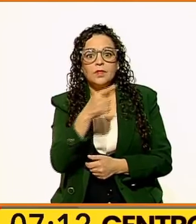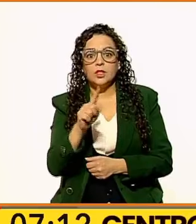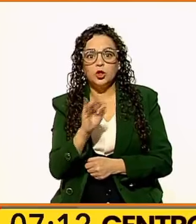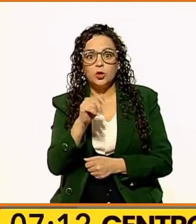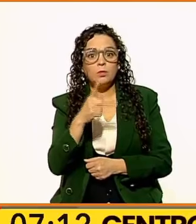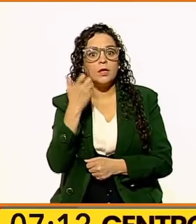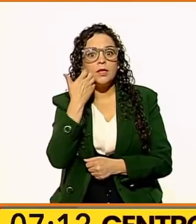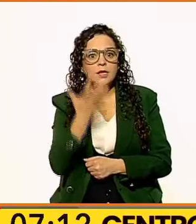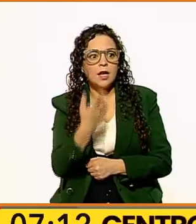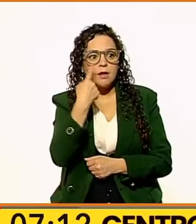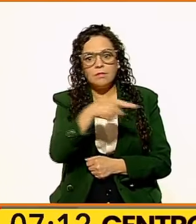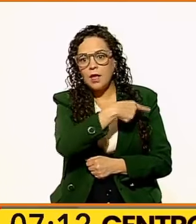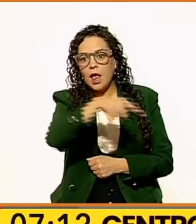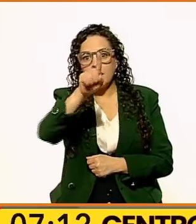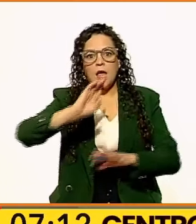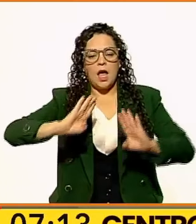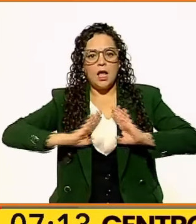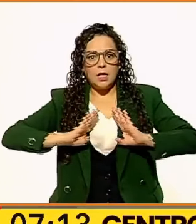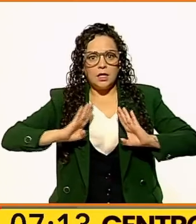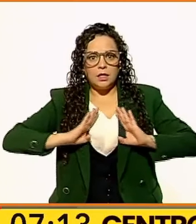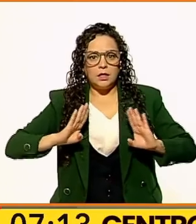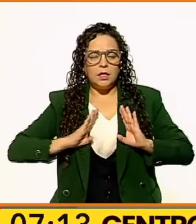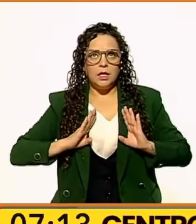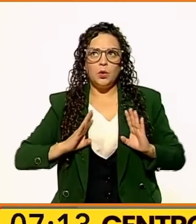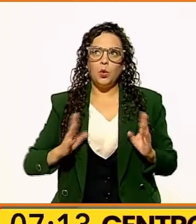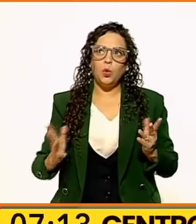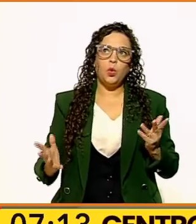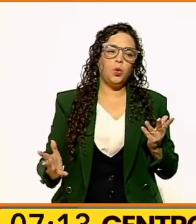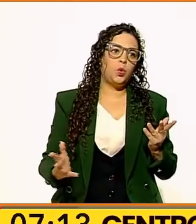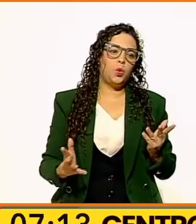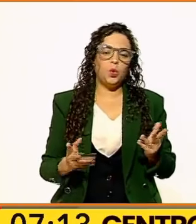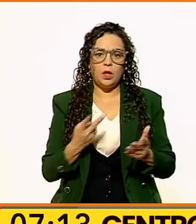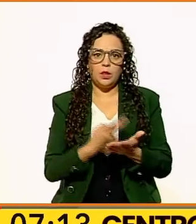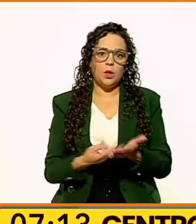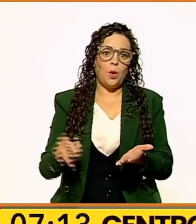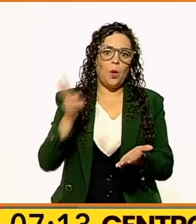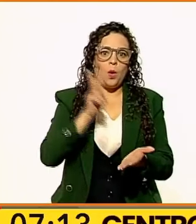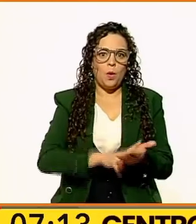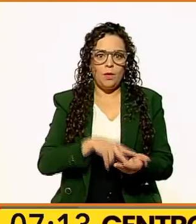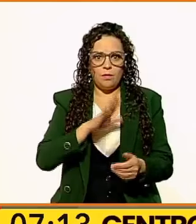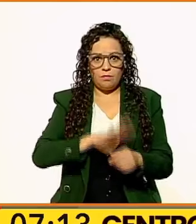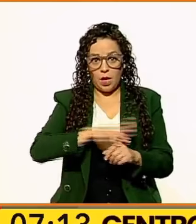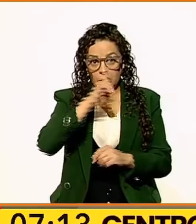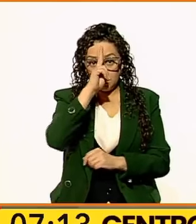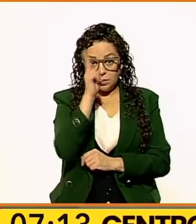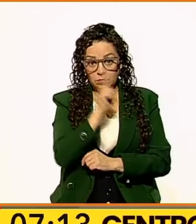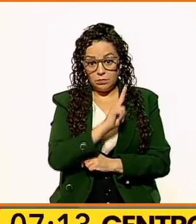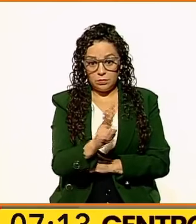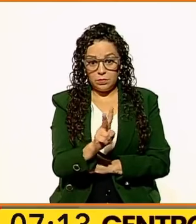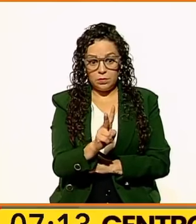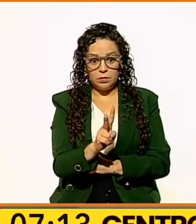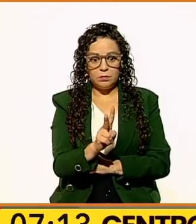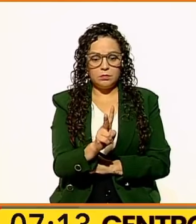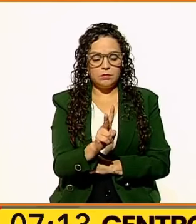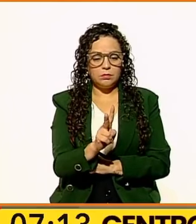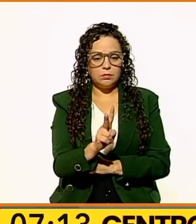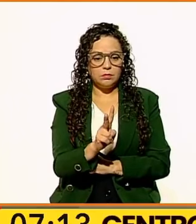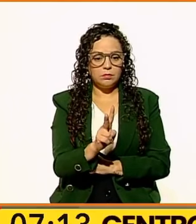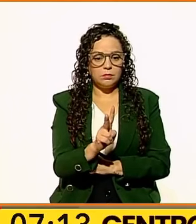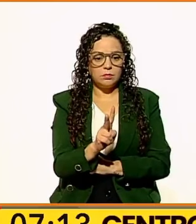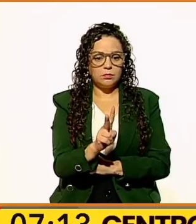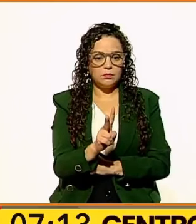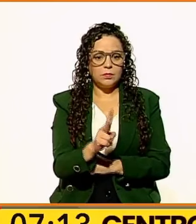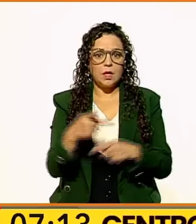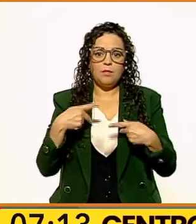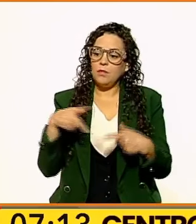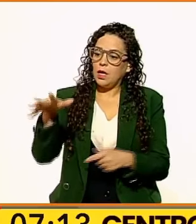al ejército, además de estas movilizaciones sociales, también tienen el poder de su voto. Esto